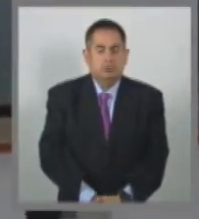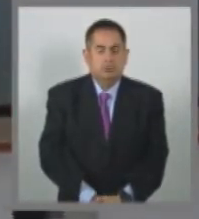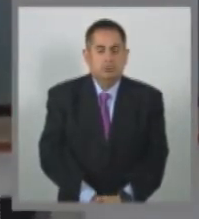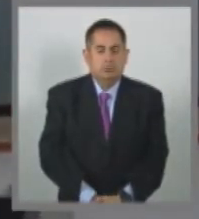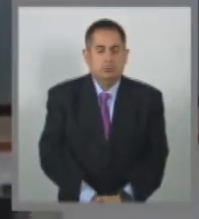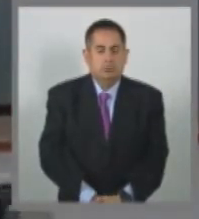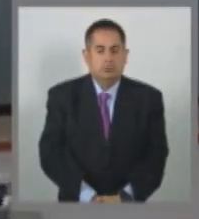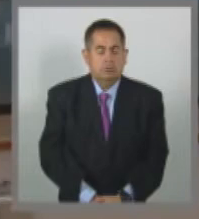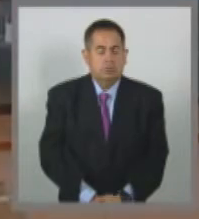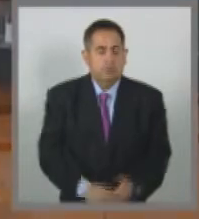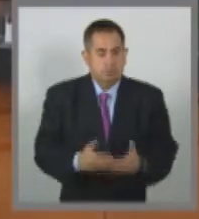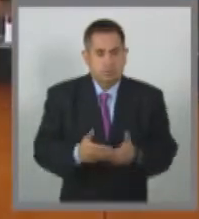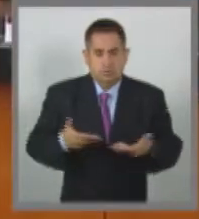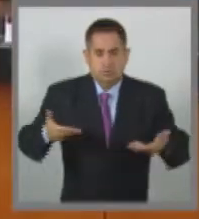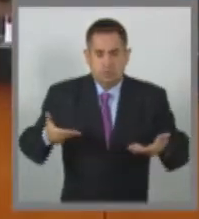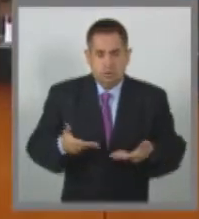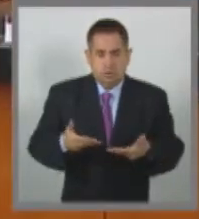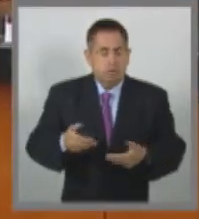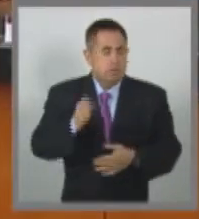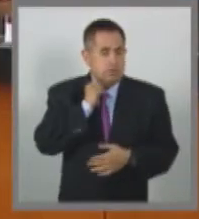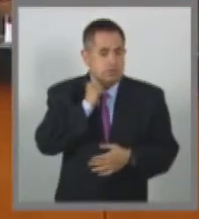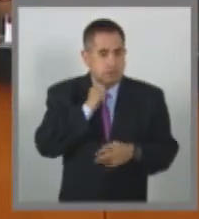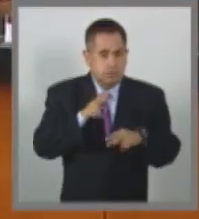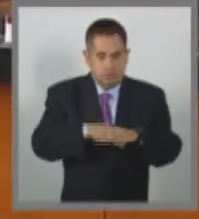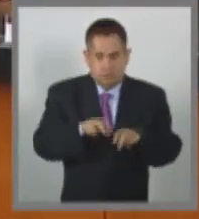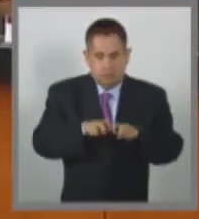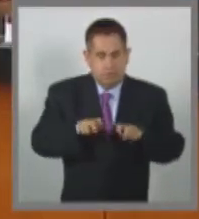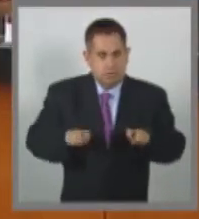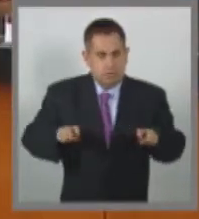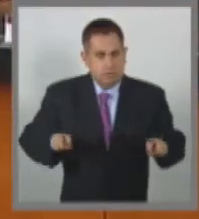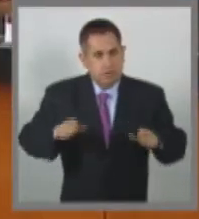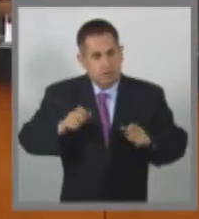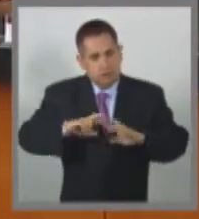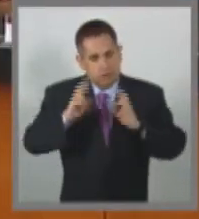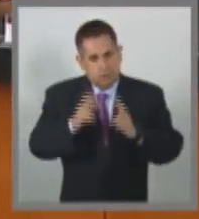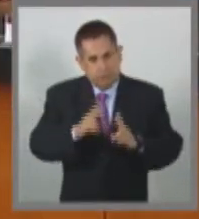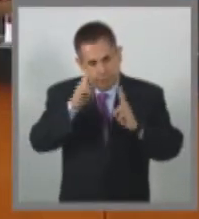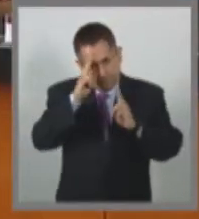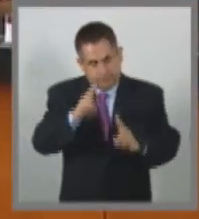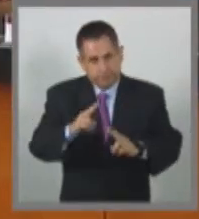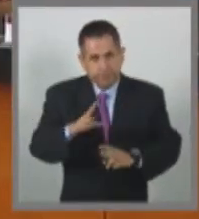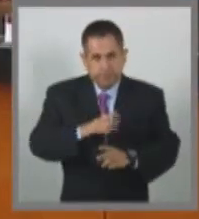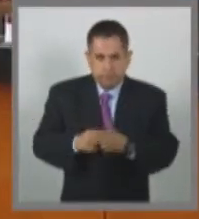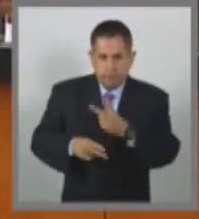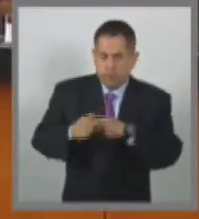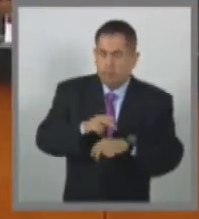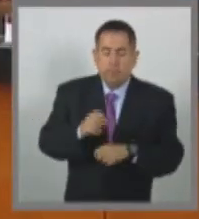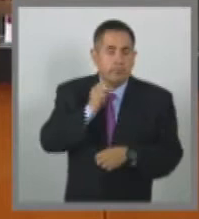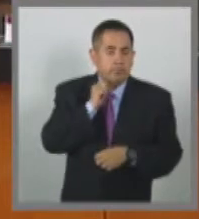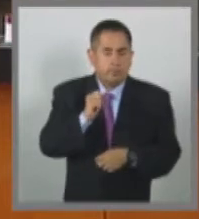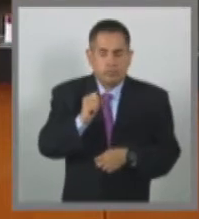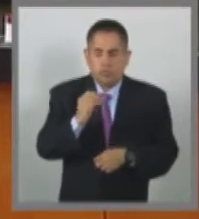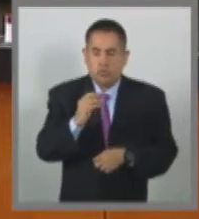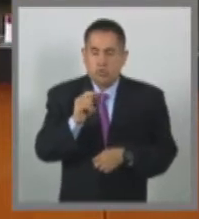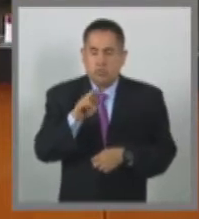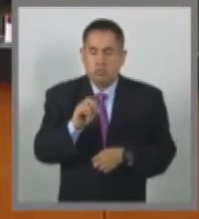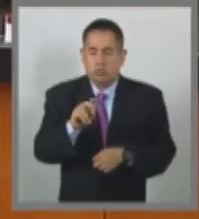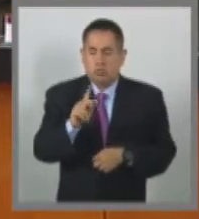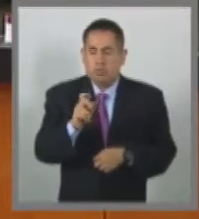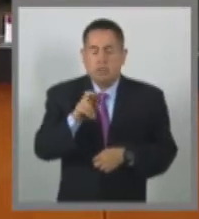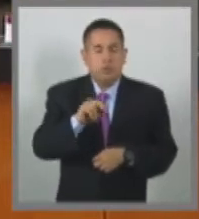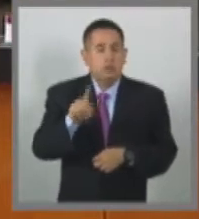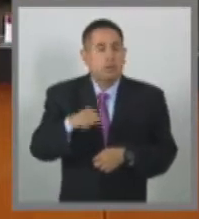Me permito presentar a los senadores presentes en el presidium de esta sesión solemne. Se encuentra el senador César Octavio Pedrosa